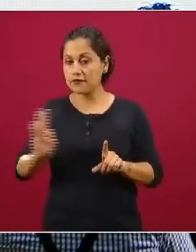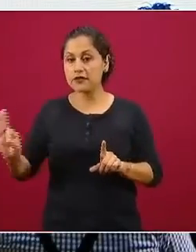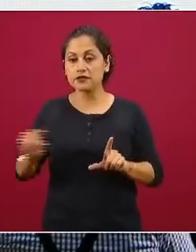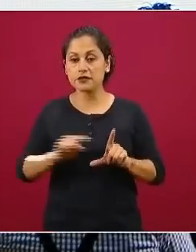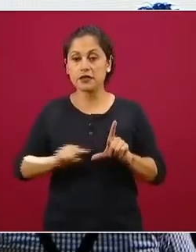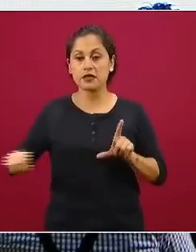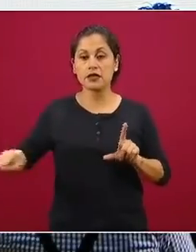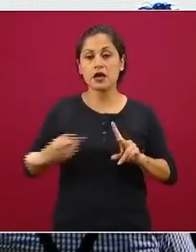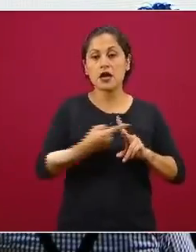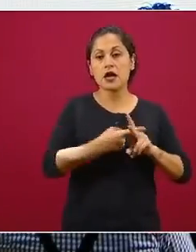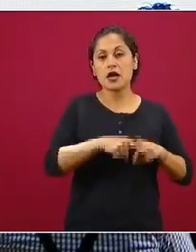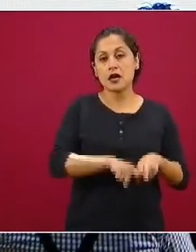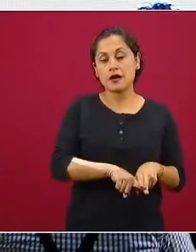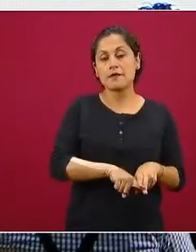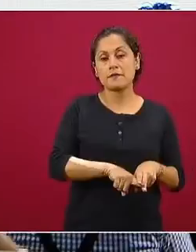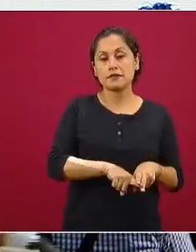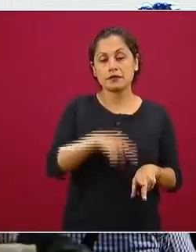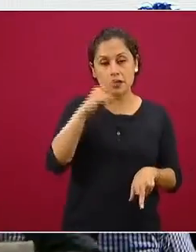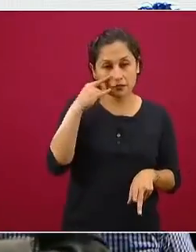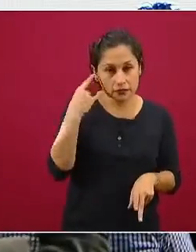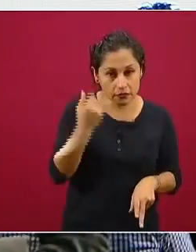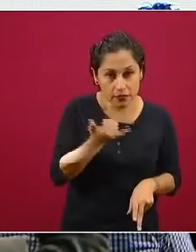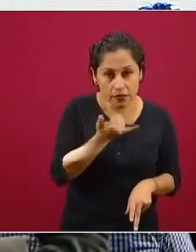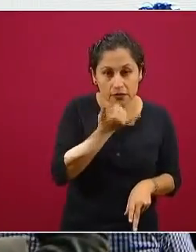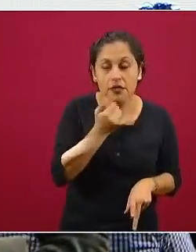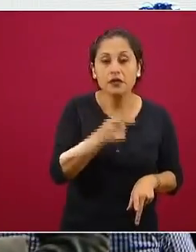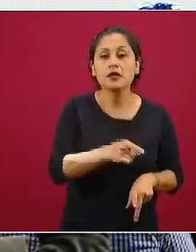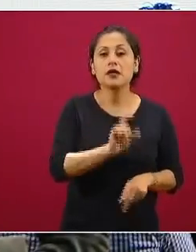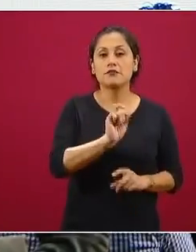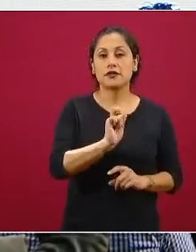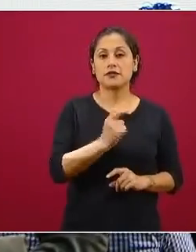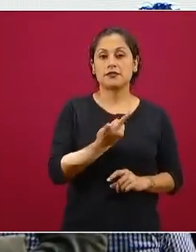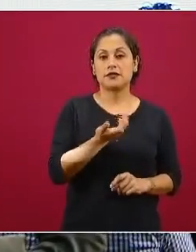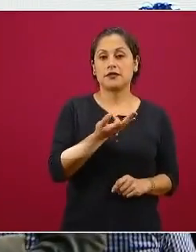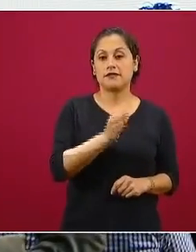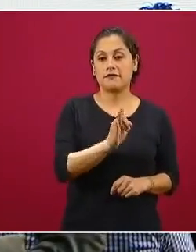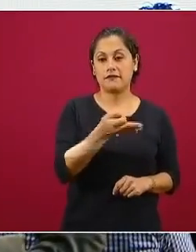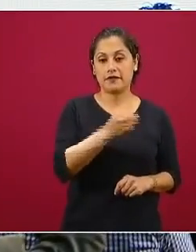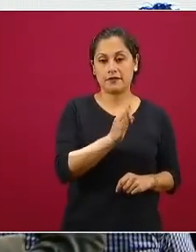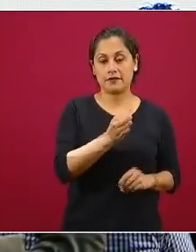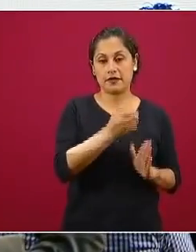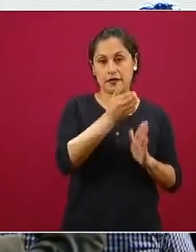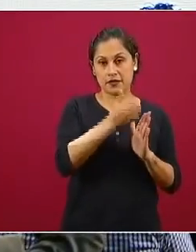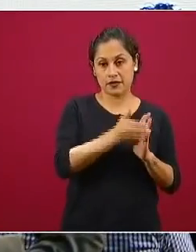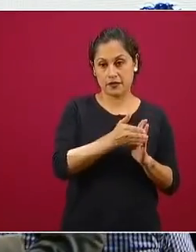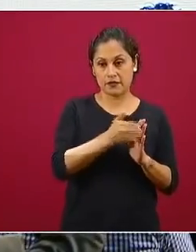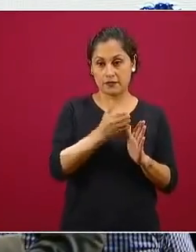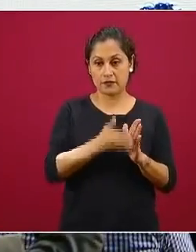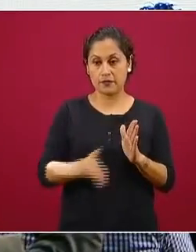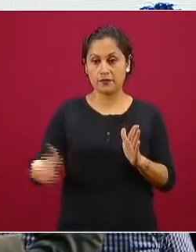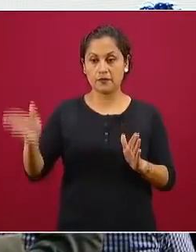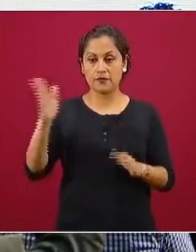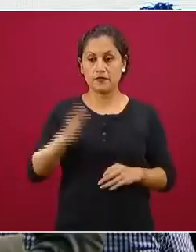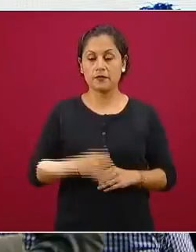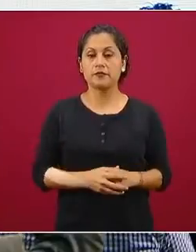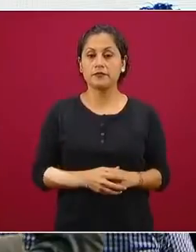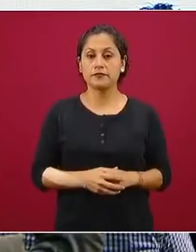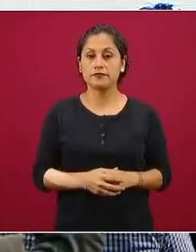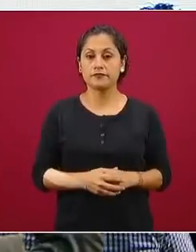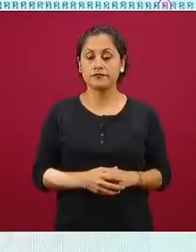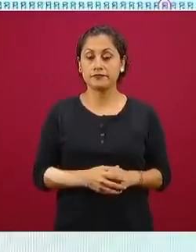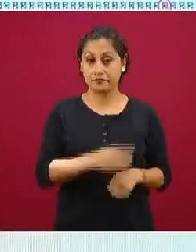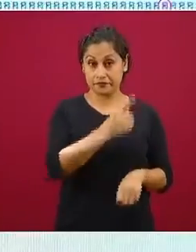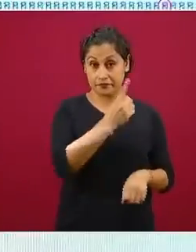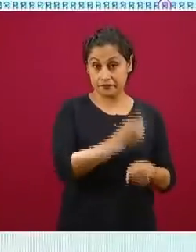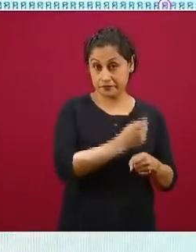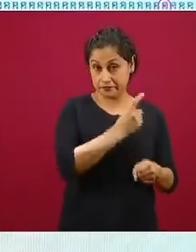el 27, apenas puedo ver, el 27 de febrero. Aquí está el 28 de febrero, fecha del primer caso, y